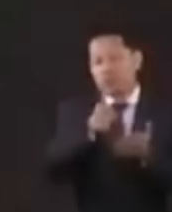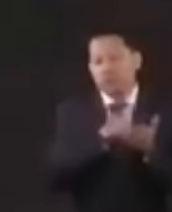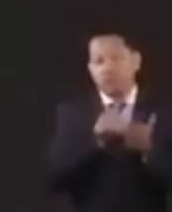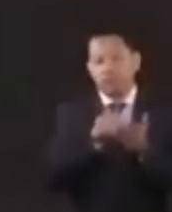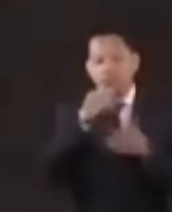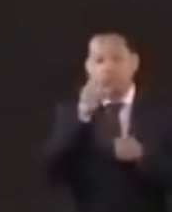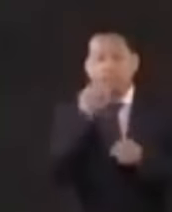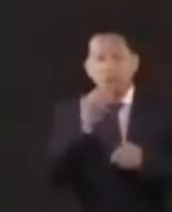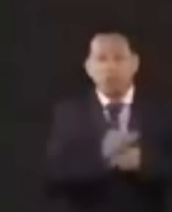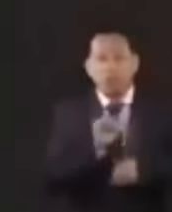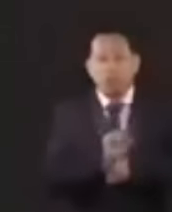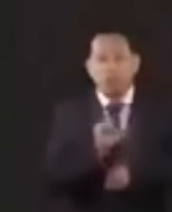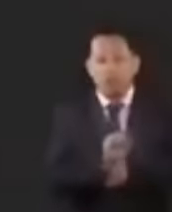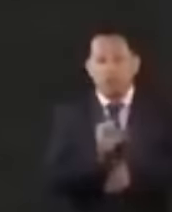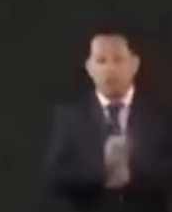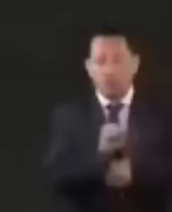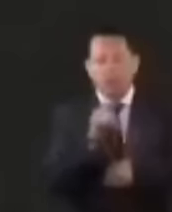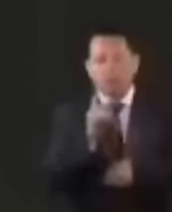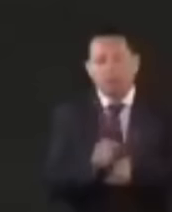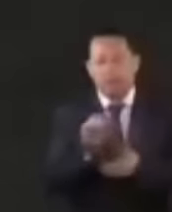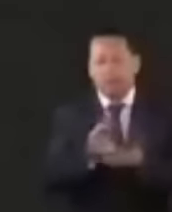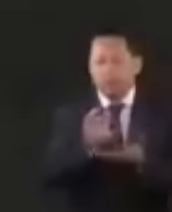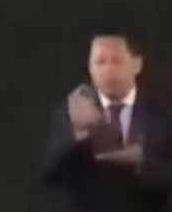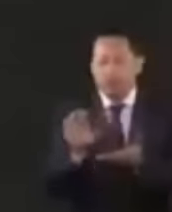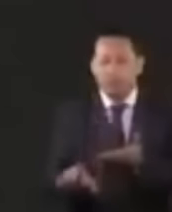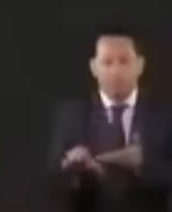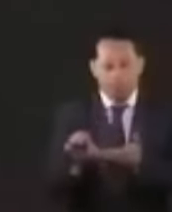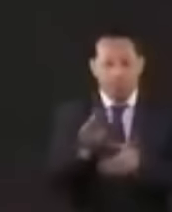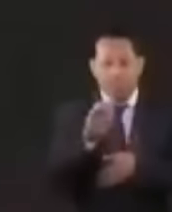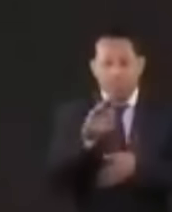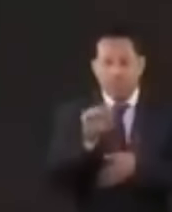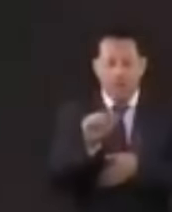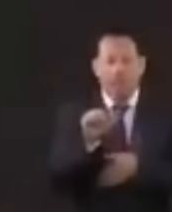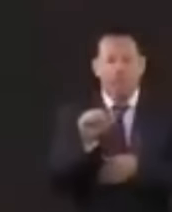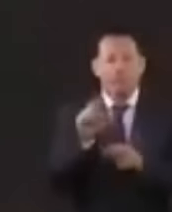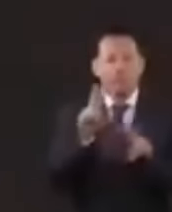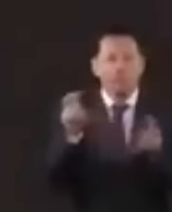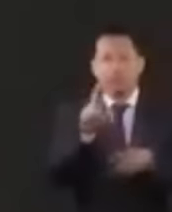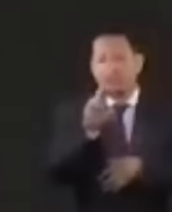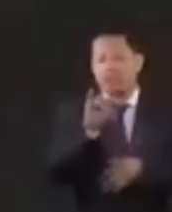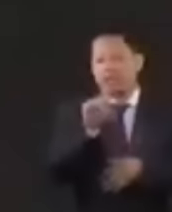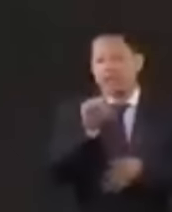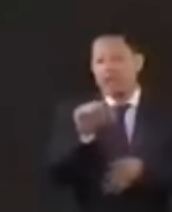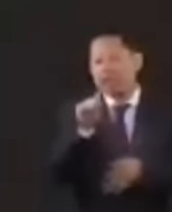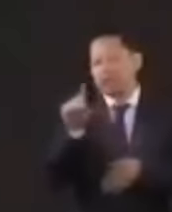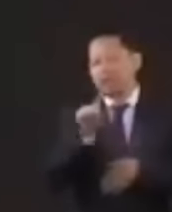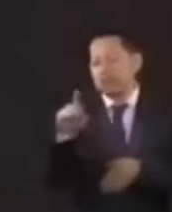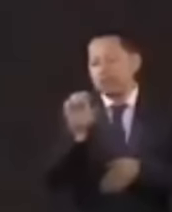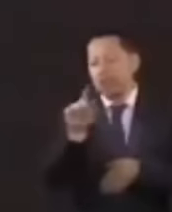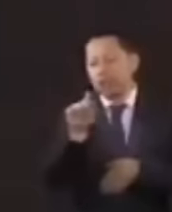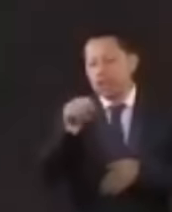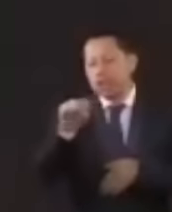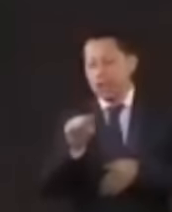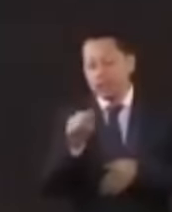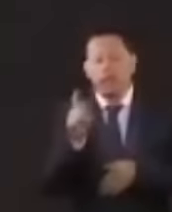de estudiantes de secundaria que reciben la beca universitaria Rita Cetina. Están votando en